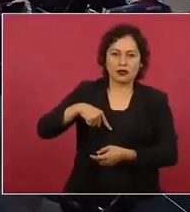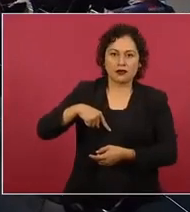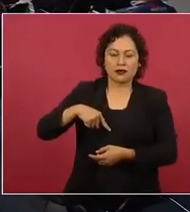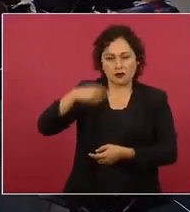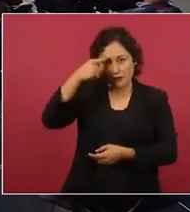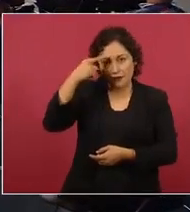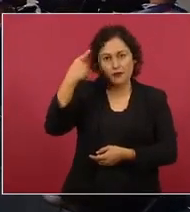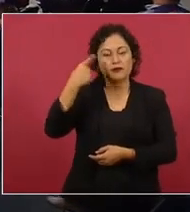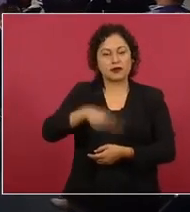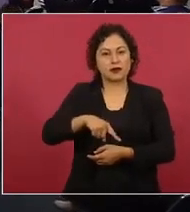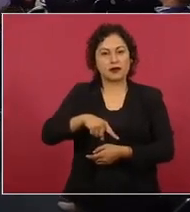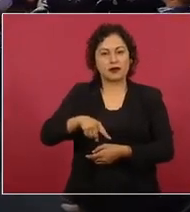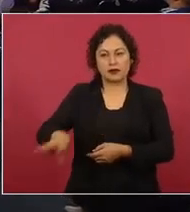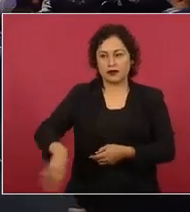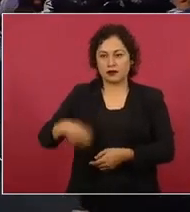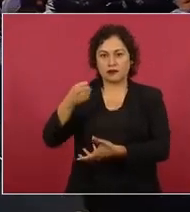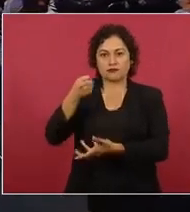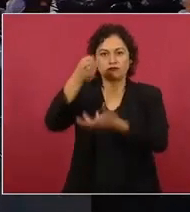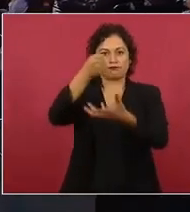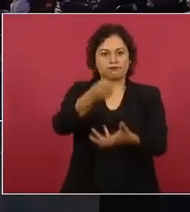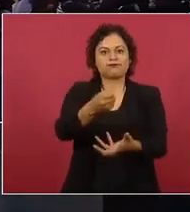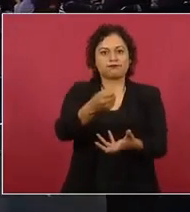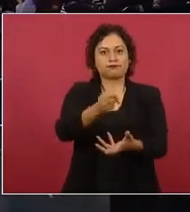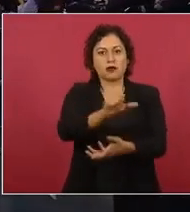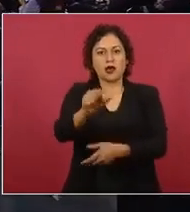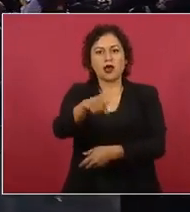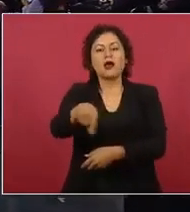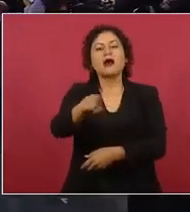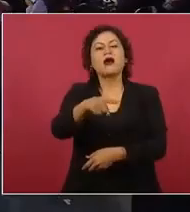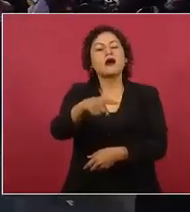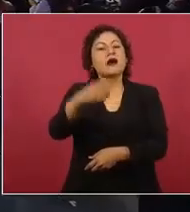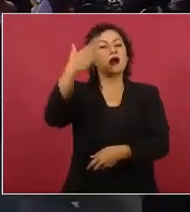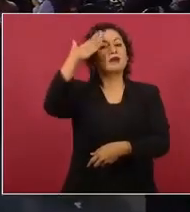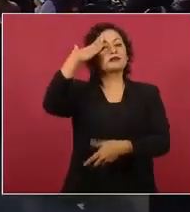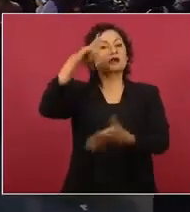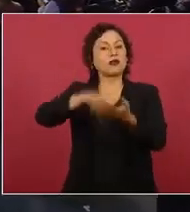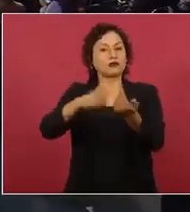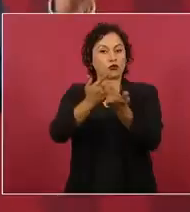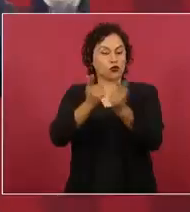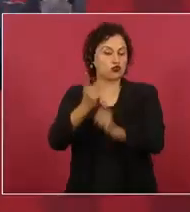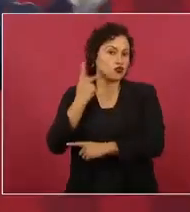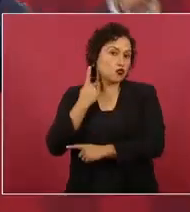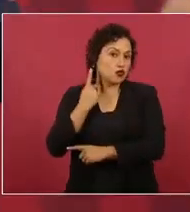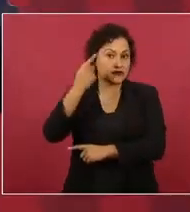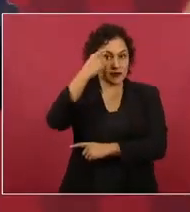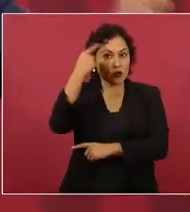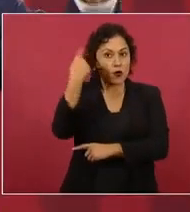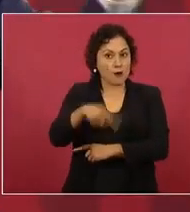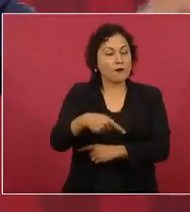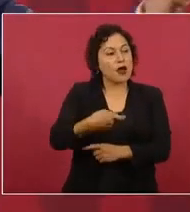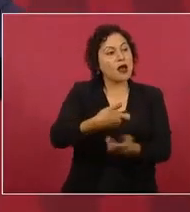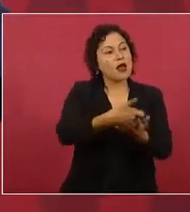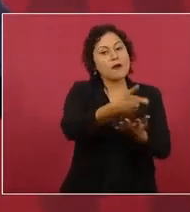para darle dinero a un dirigente de un partido para lograr los votos